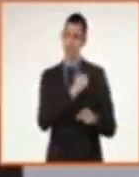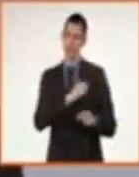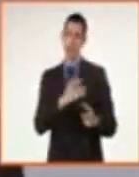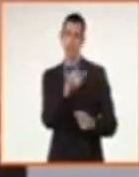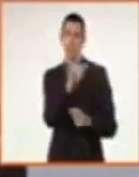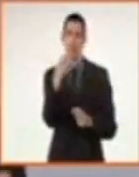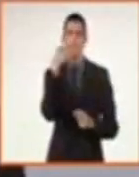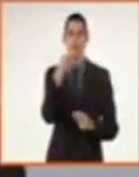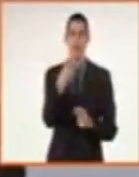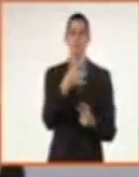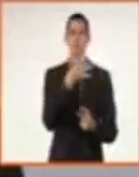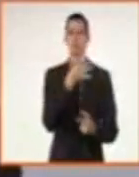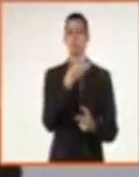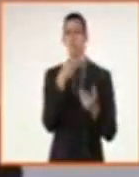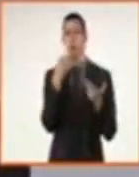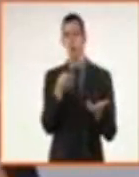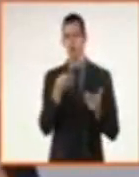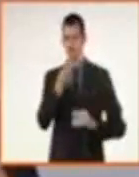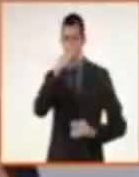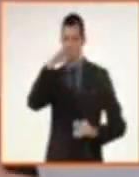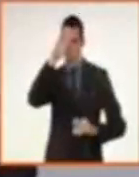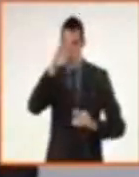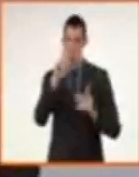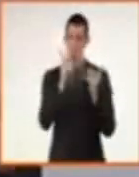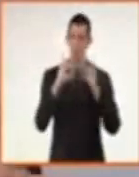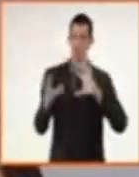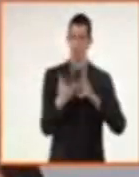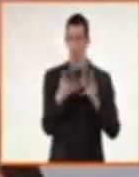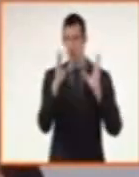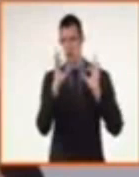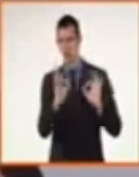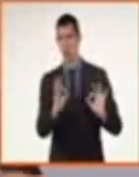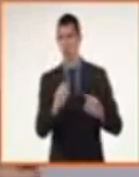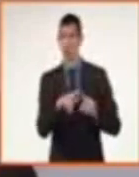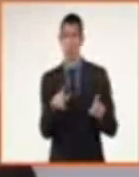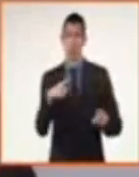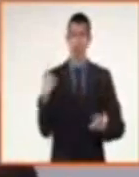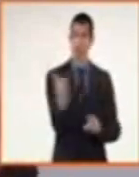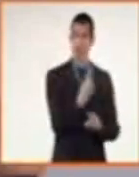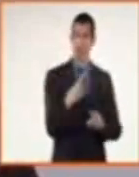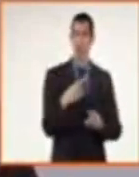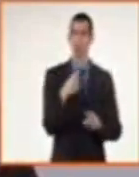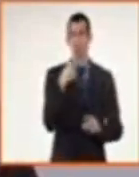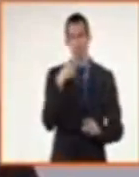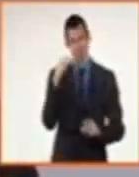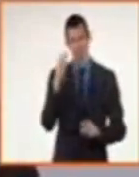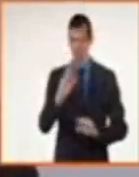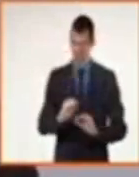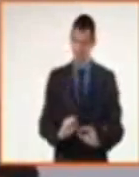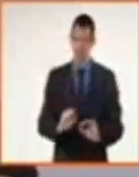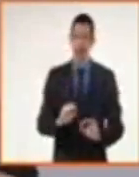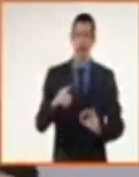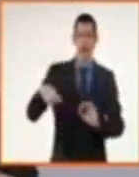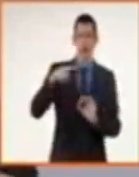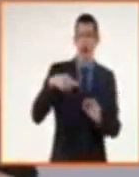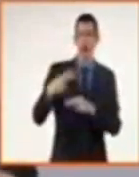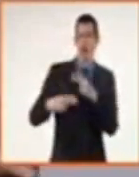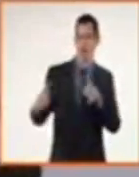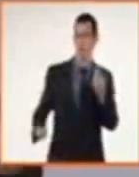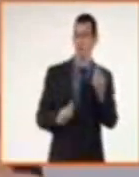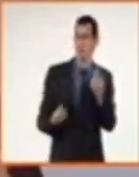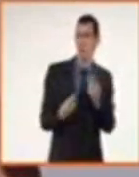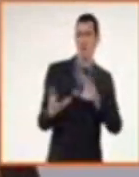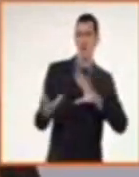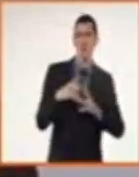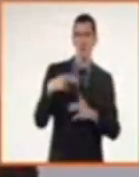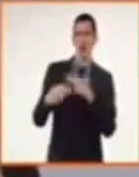este fue un referendo revocatorio, como estaban diciendo ellos, lo perdieron. Y el apoyo de lo que habla el resultado de la